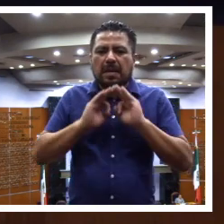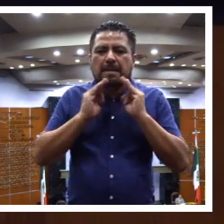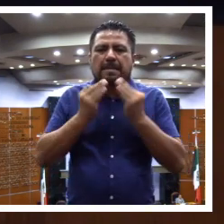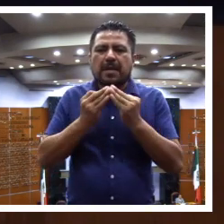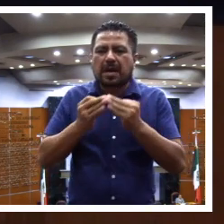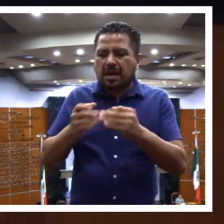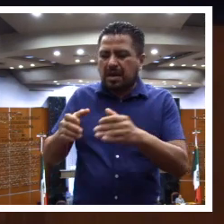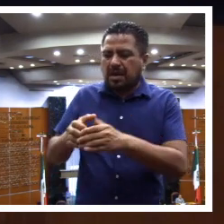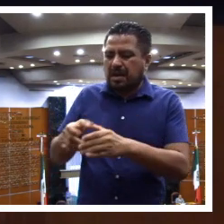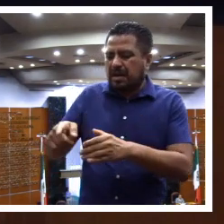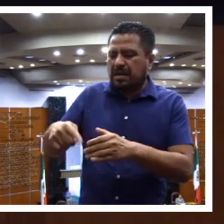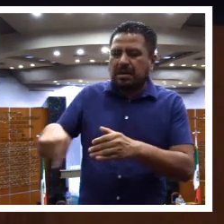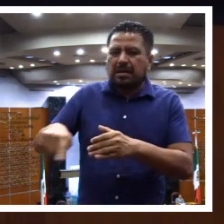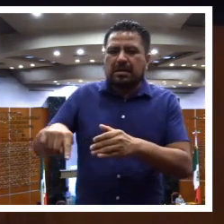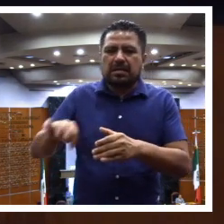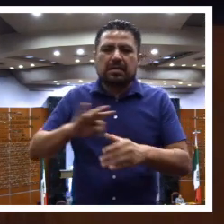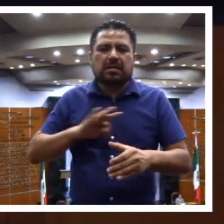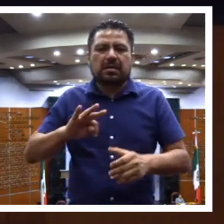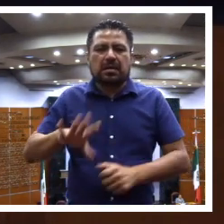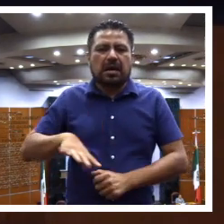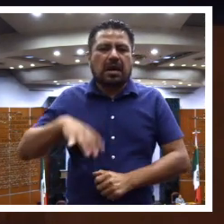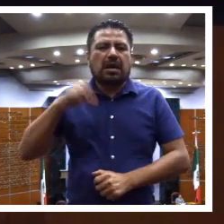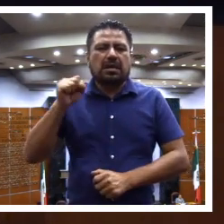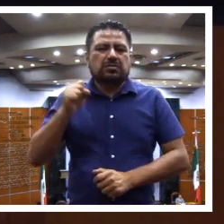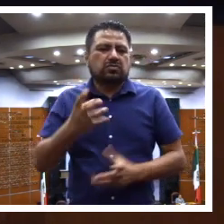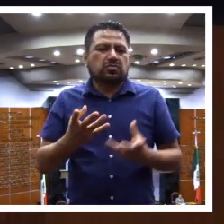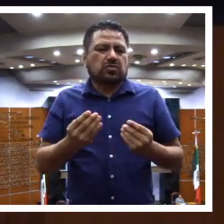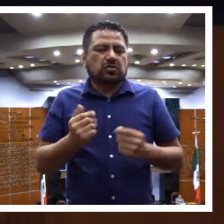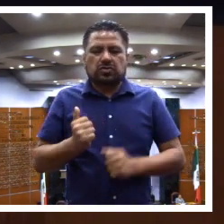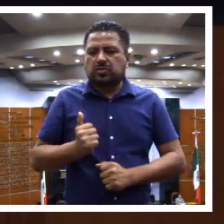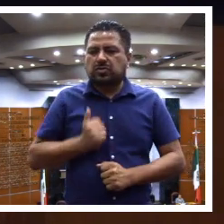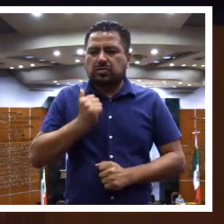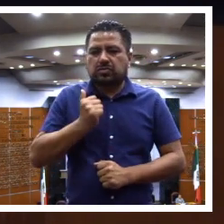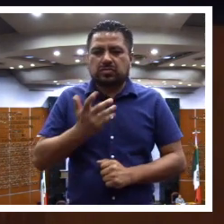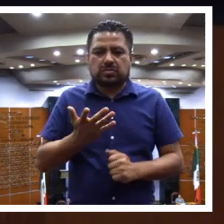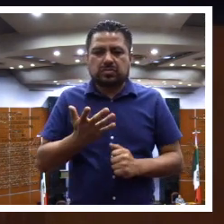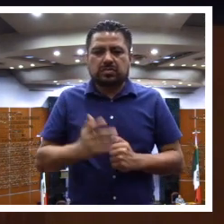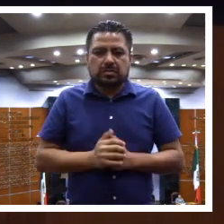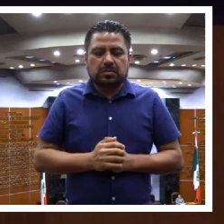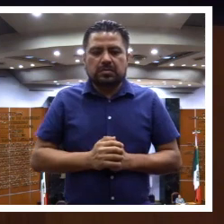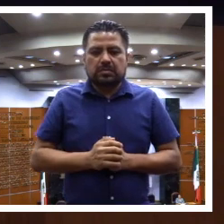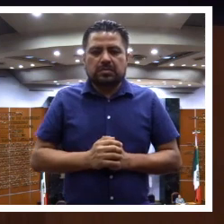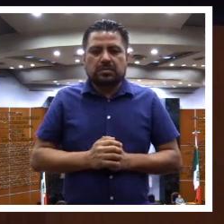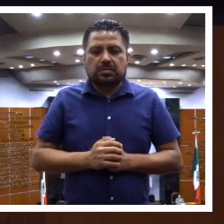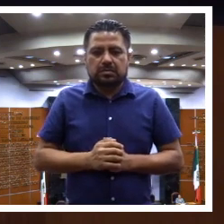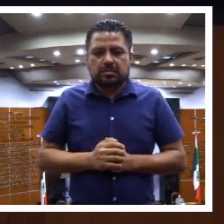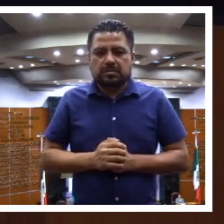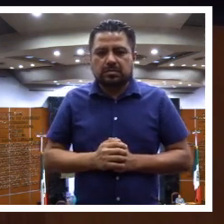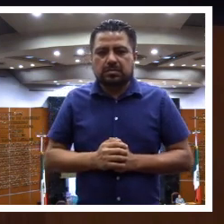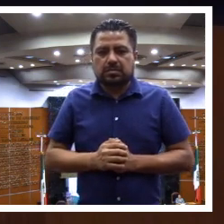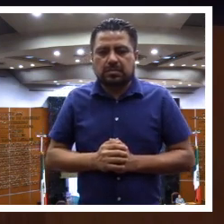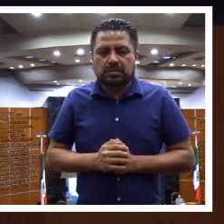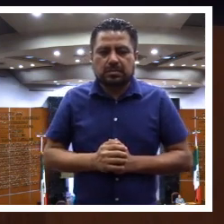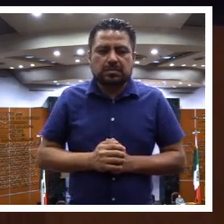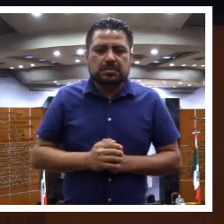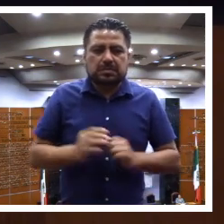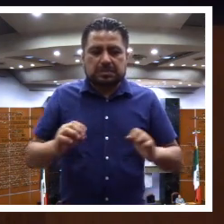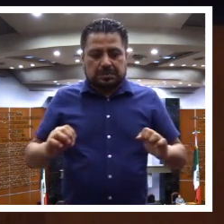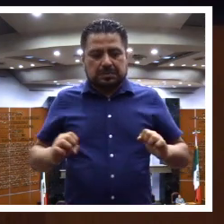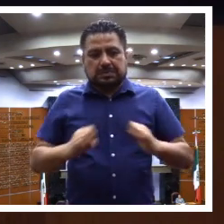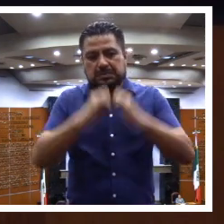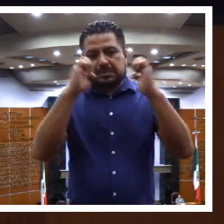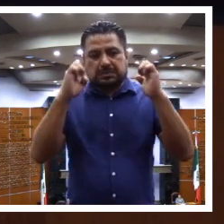delincuentes le han sacado mucho provecho los incidentes